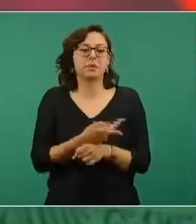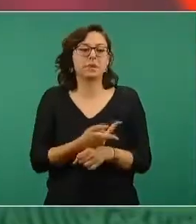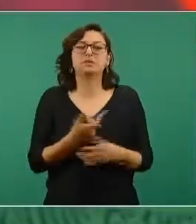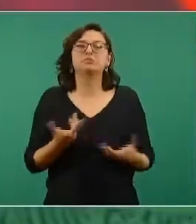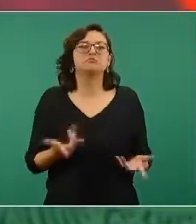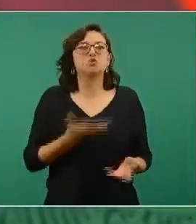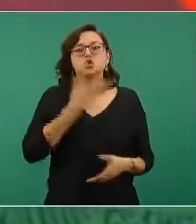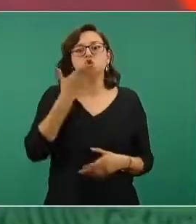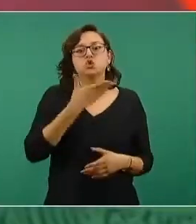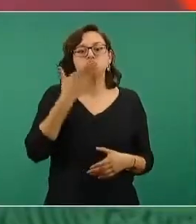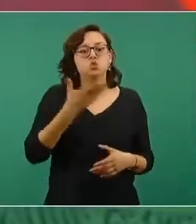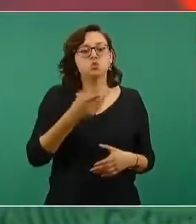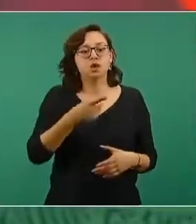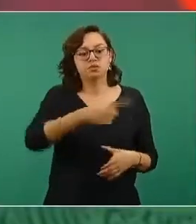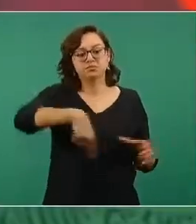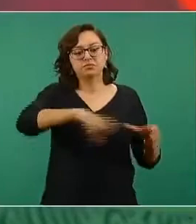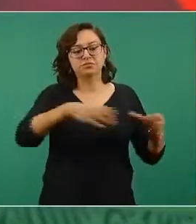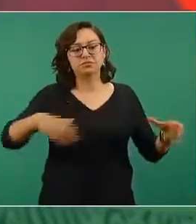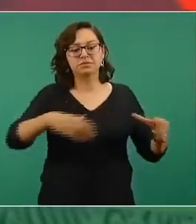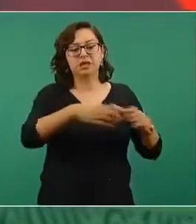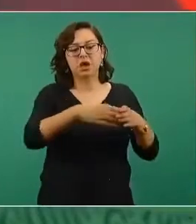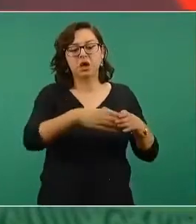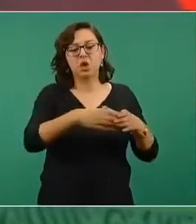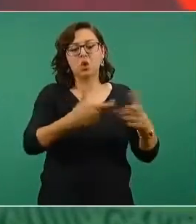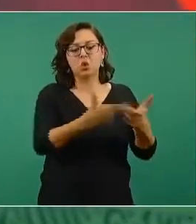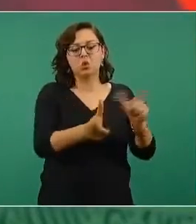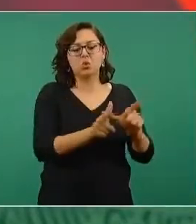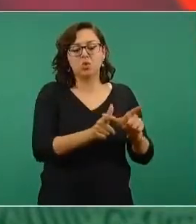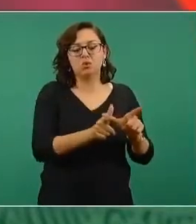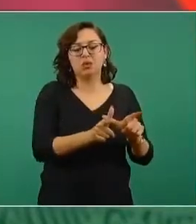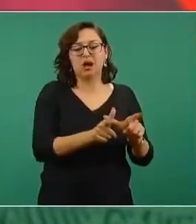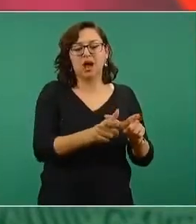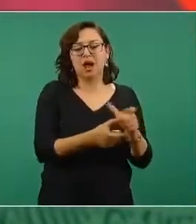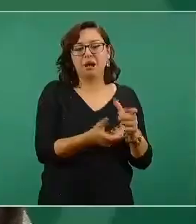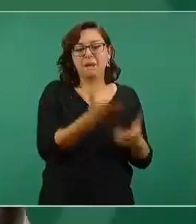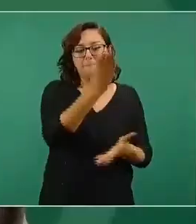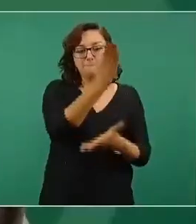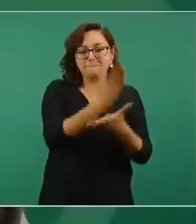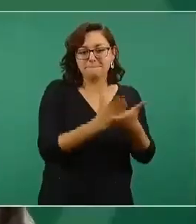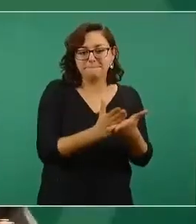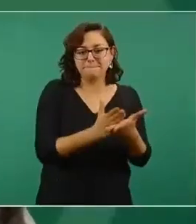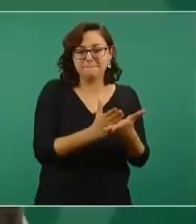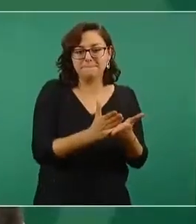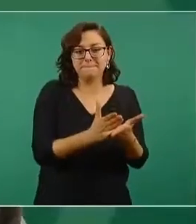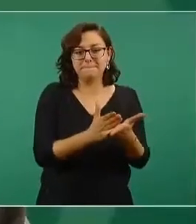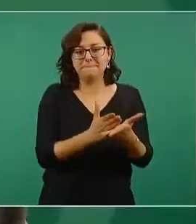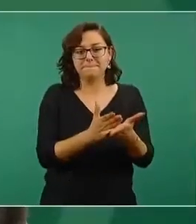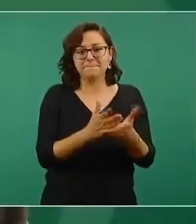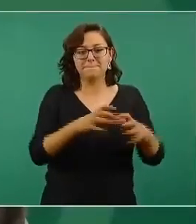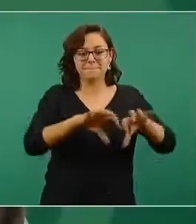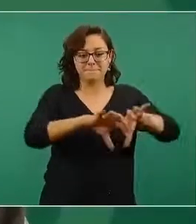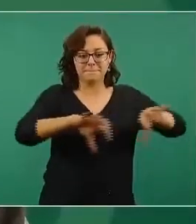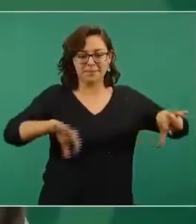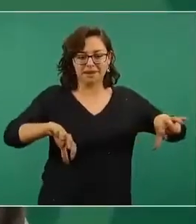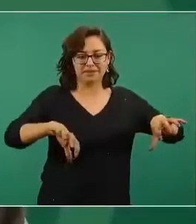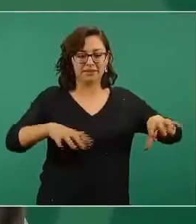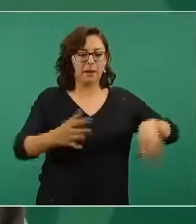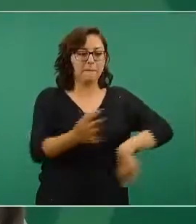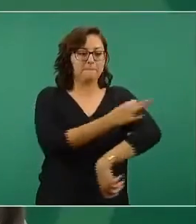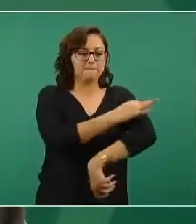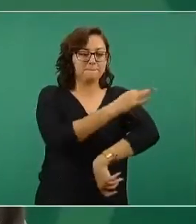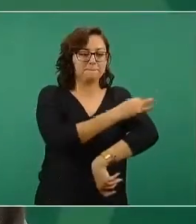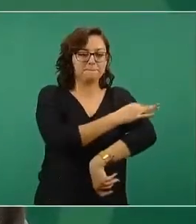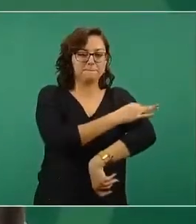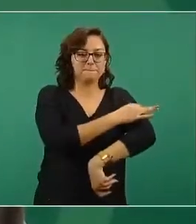aleatorizados para recibir placebo o la sustancia activa, y son esta cosa que se ha llamado doble ciego o enmascaramiento.